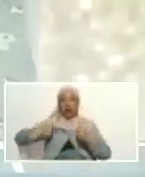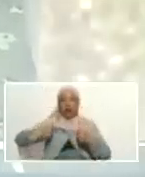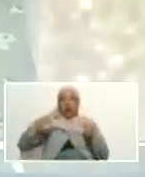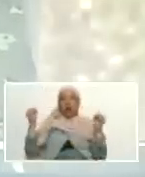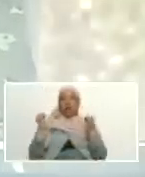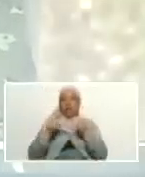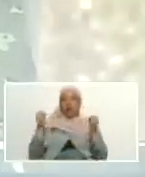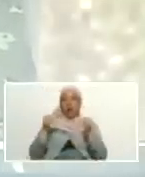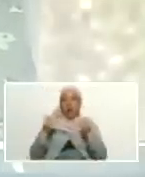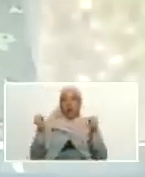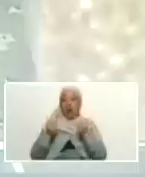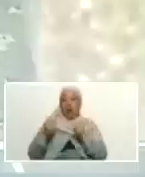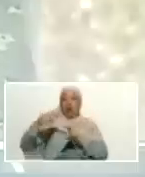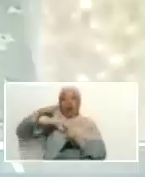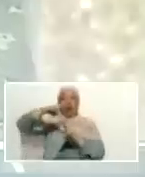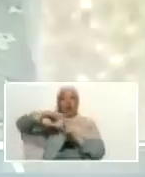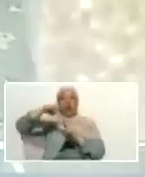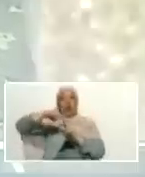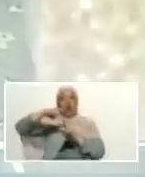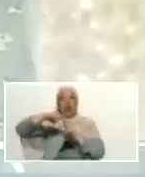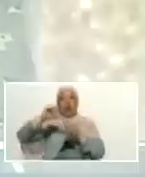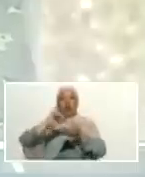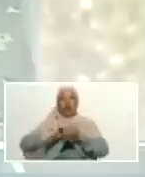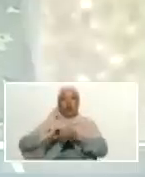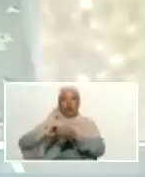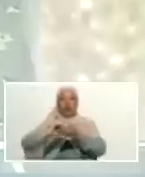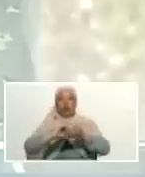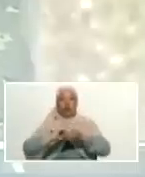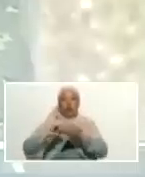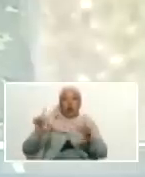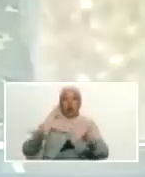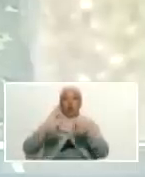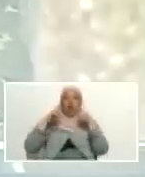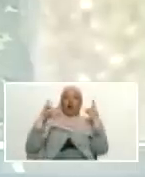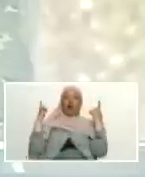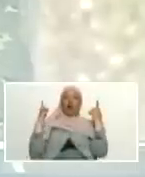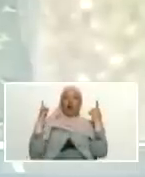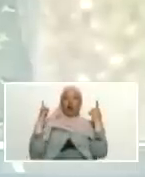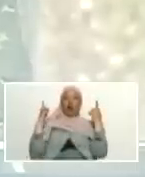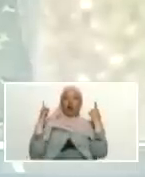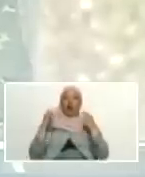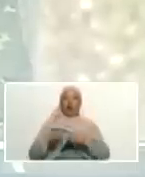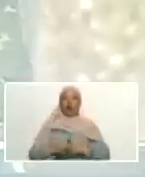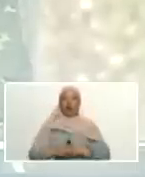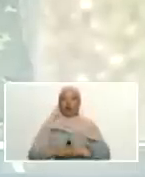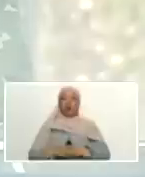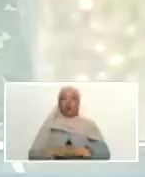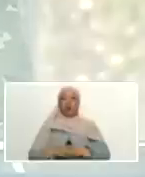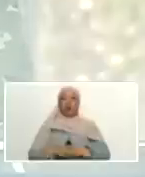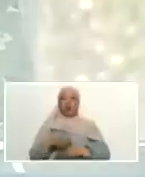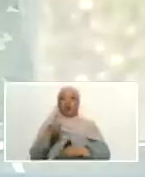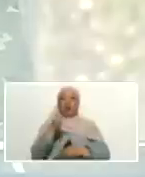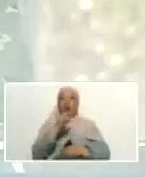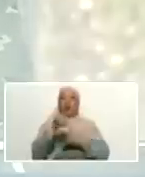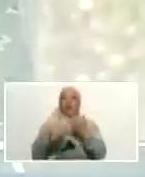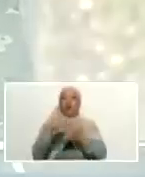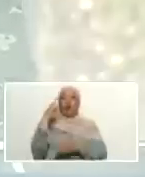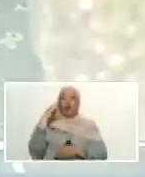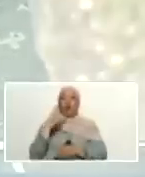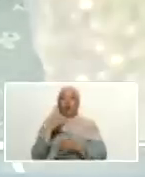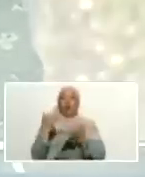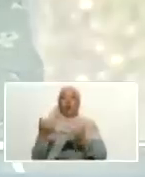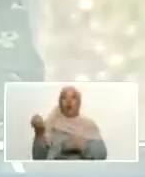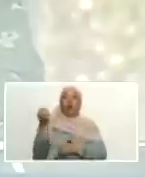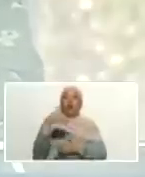Mérida, en Táchira, en Trujillo, en La Guaira. Allí estuvo la Fuerza Armada Nacional Bolivariana extendiendo su